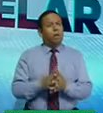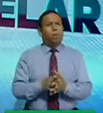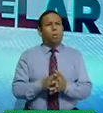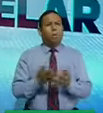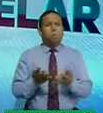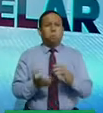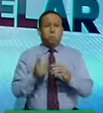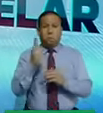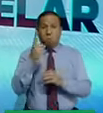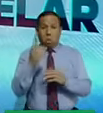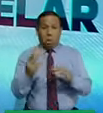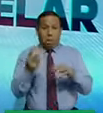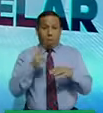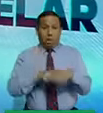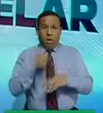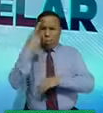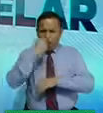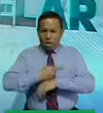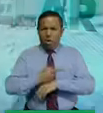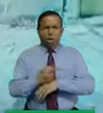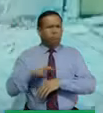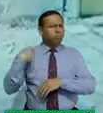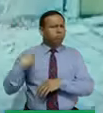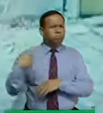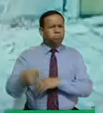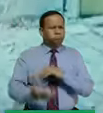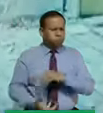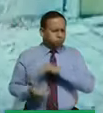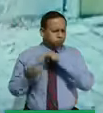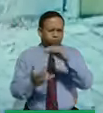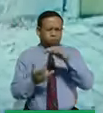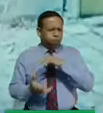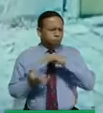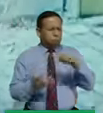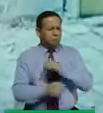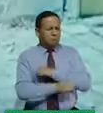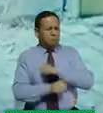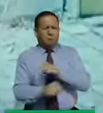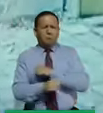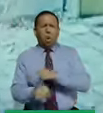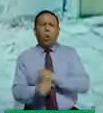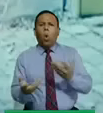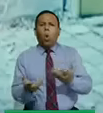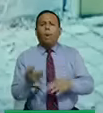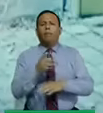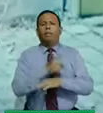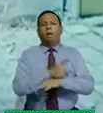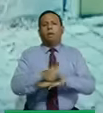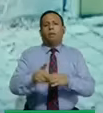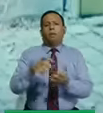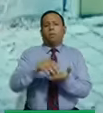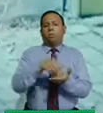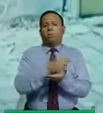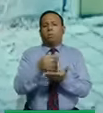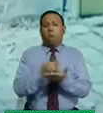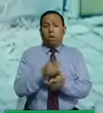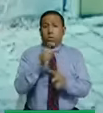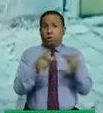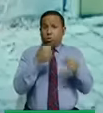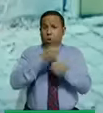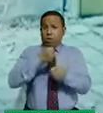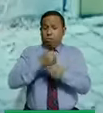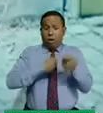diario con explosivos se ha registrado en las últimas semanas en Daule, provincia del Guayas. Los comerciantes se quejan por